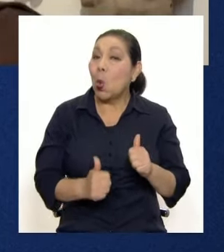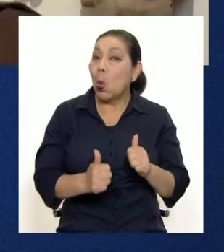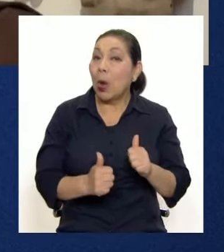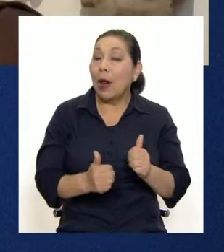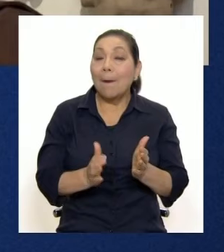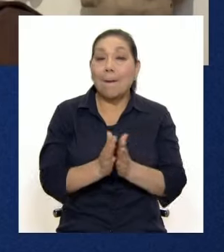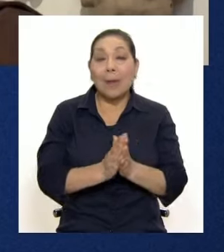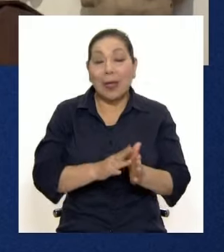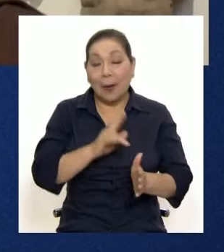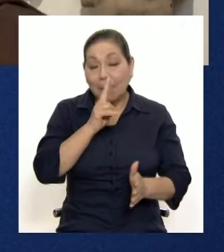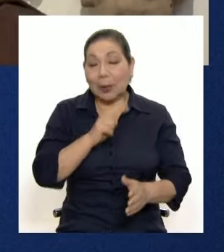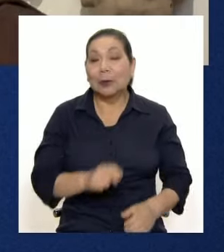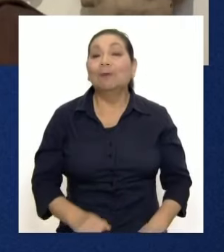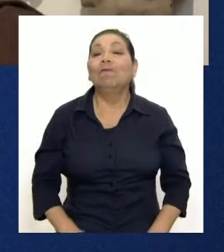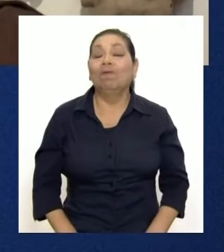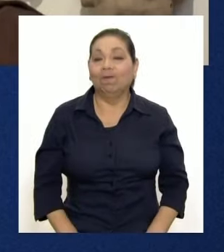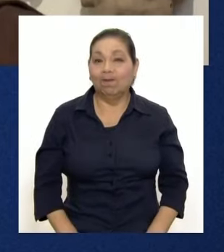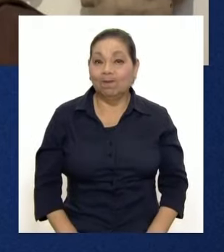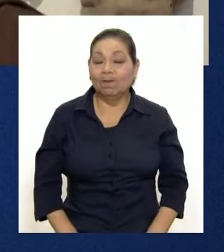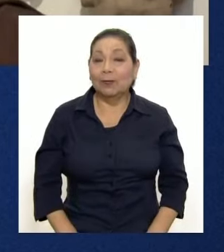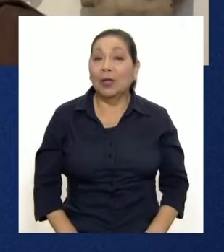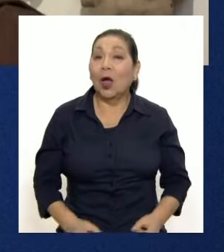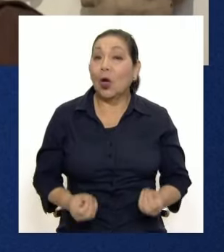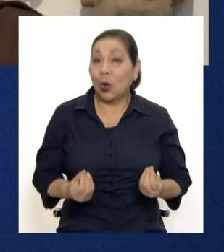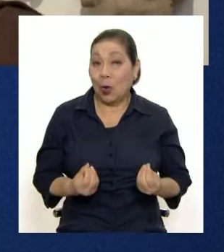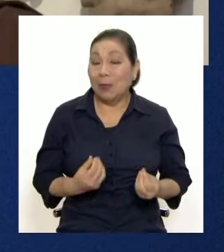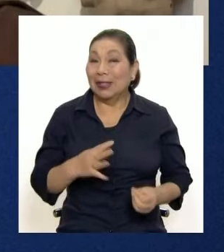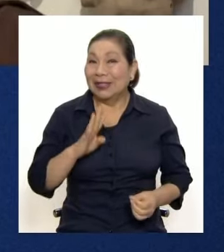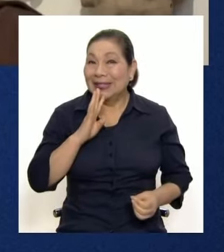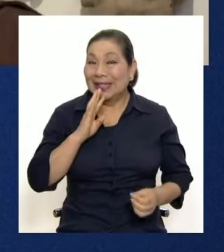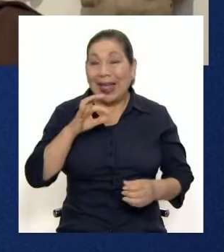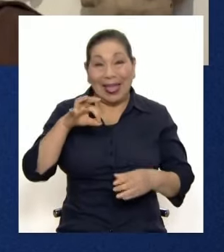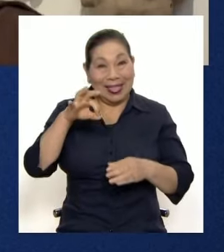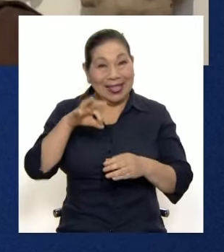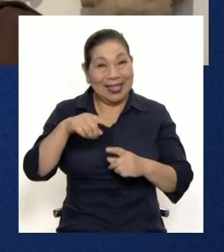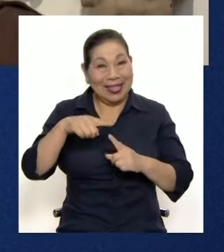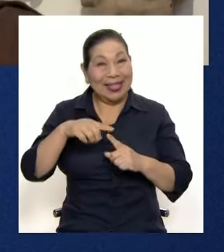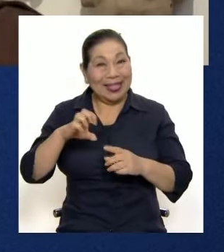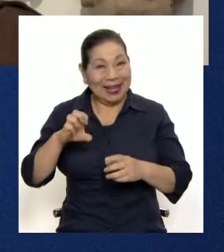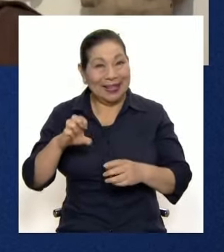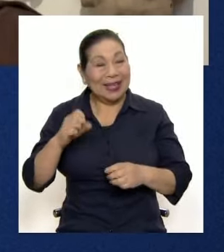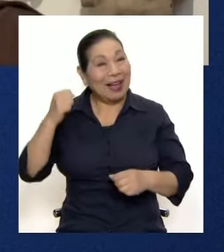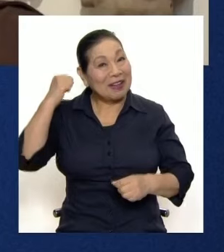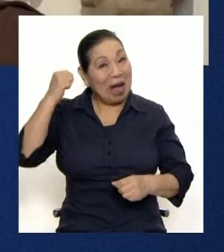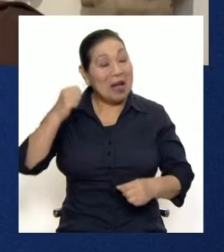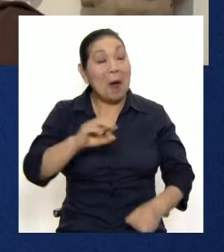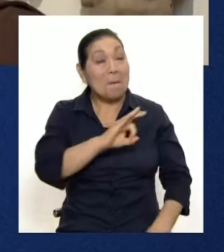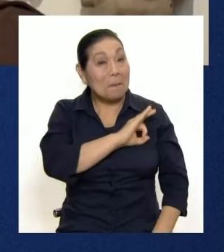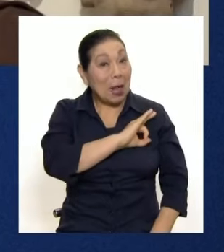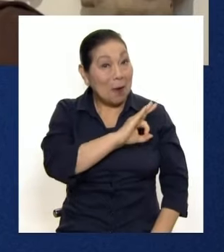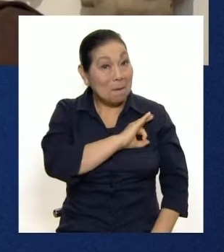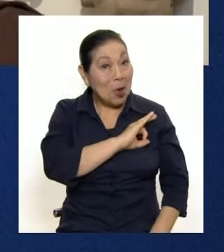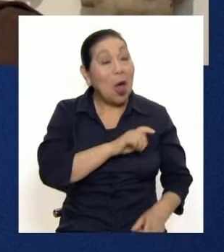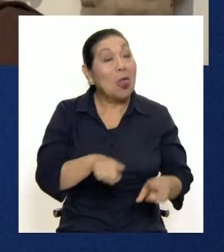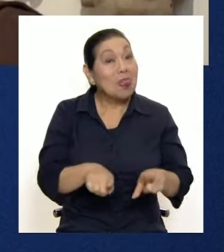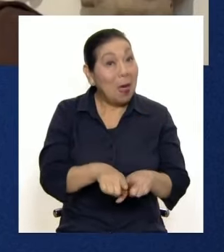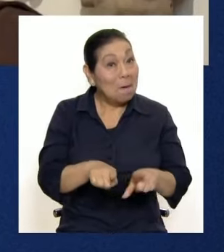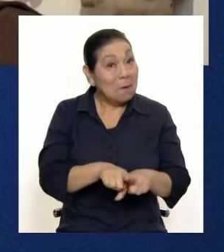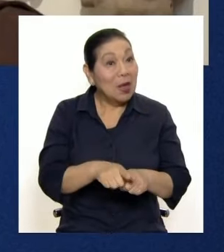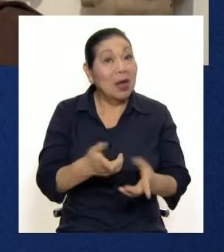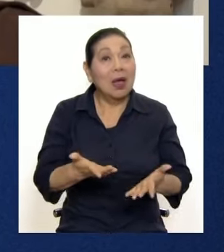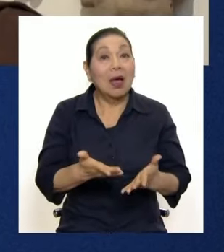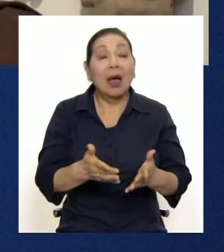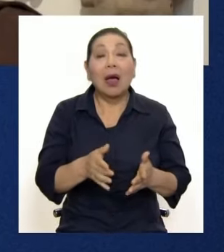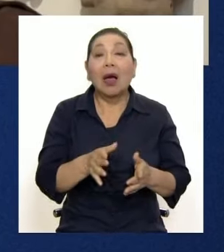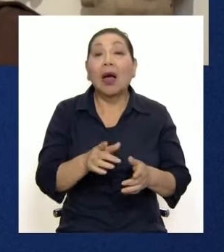atractivos de Perú y así como hablábamos del té que está ganando premios también podemos hablar de las